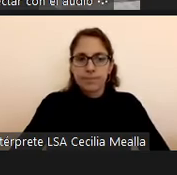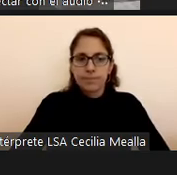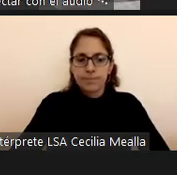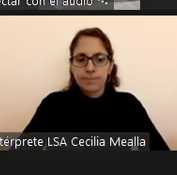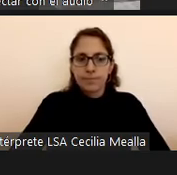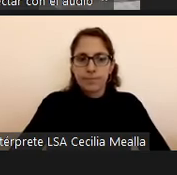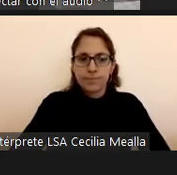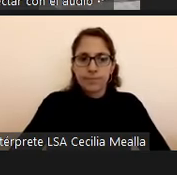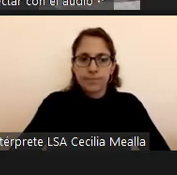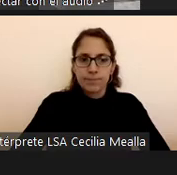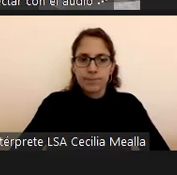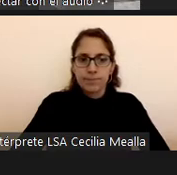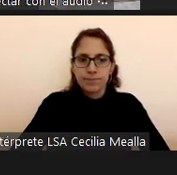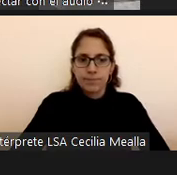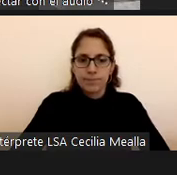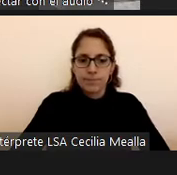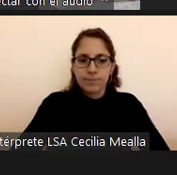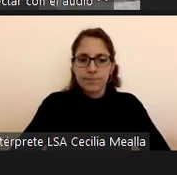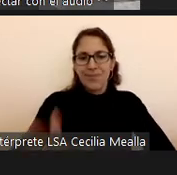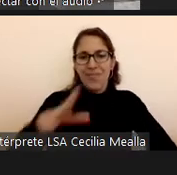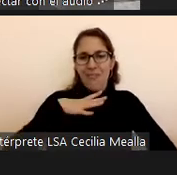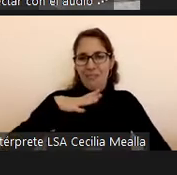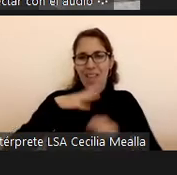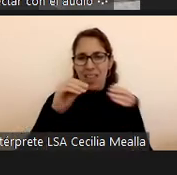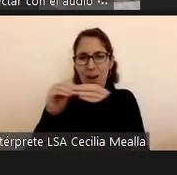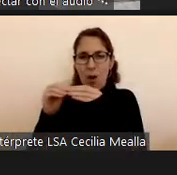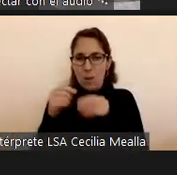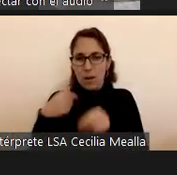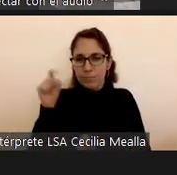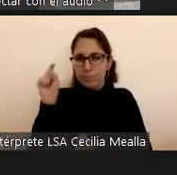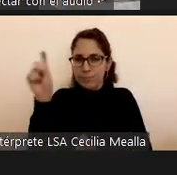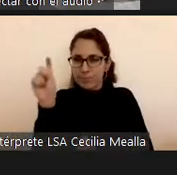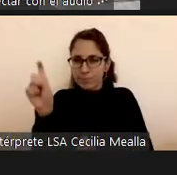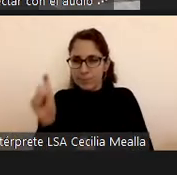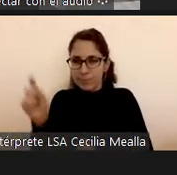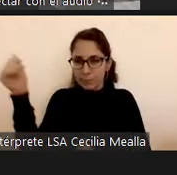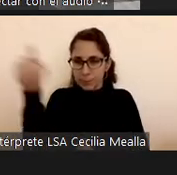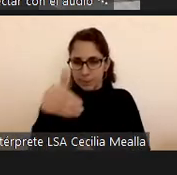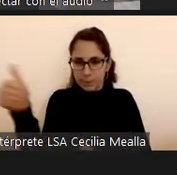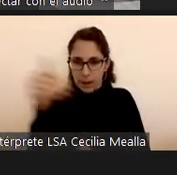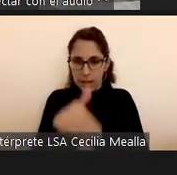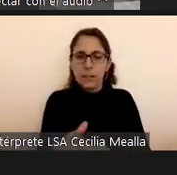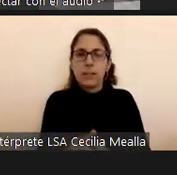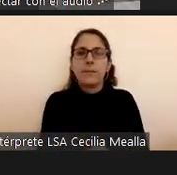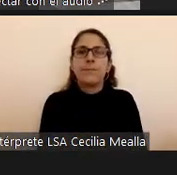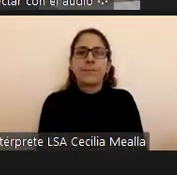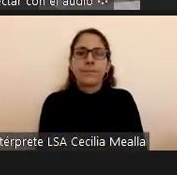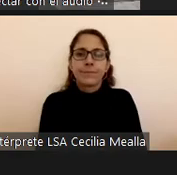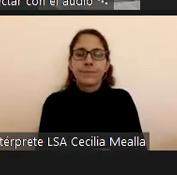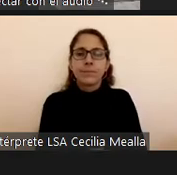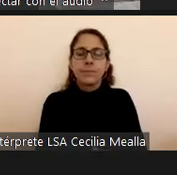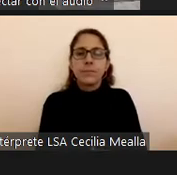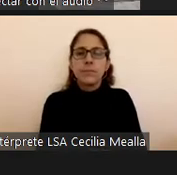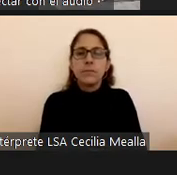Esperen que estoy admitiendo a sus compañeros. Creo que ya van quedando poquitos.